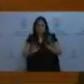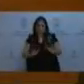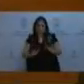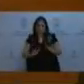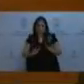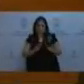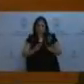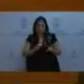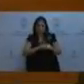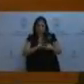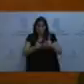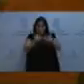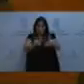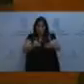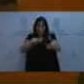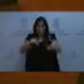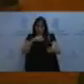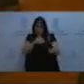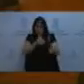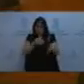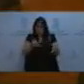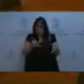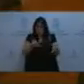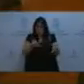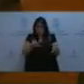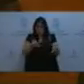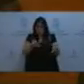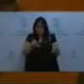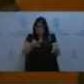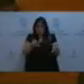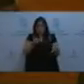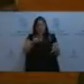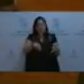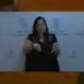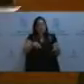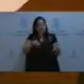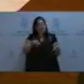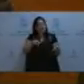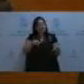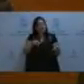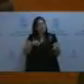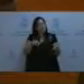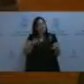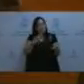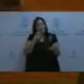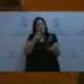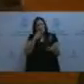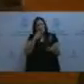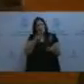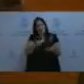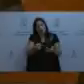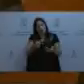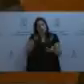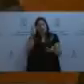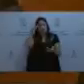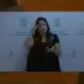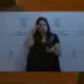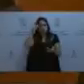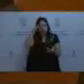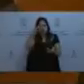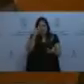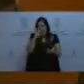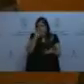ese momento posterior, consejera? No le voy a recordar los escandalosos, no le voy a recordar los tristes episodios